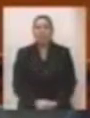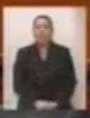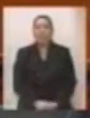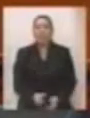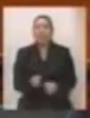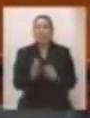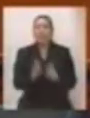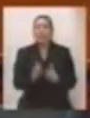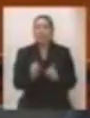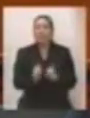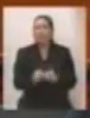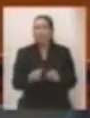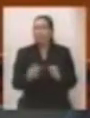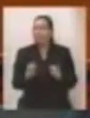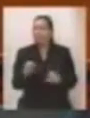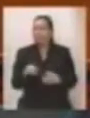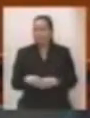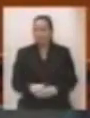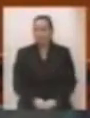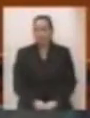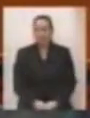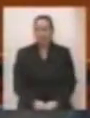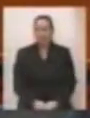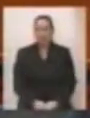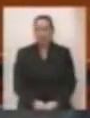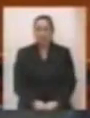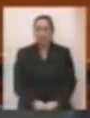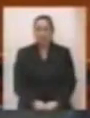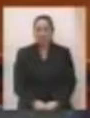de financiamiento con el siguiente texto, señor presidente.